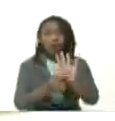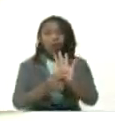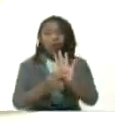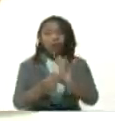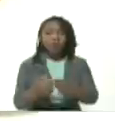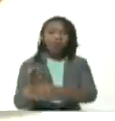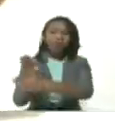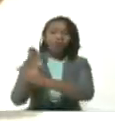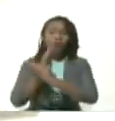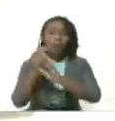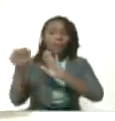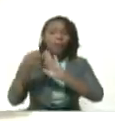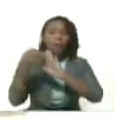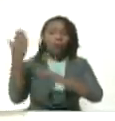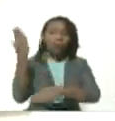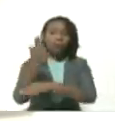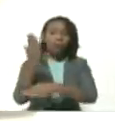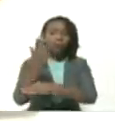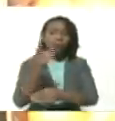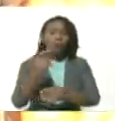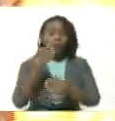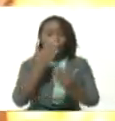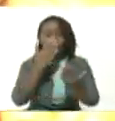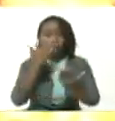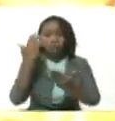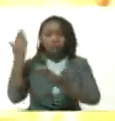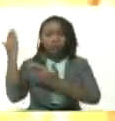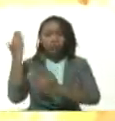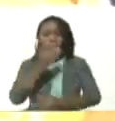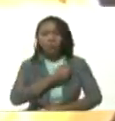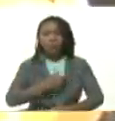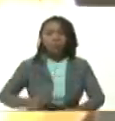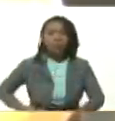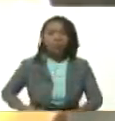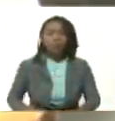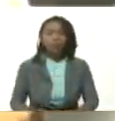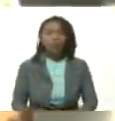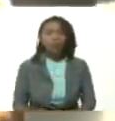brutal y las sanciones criminales. Adelante, querido presidente.